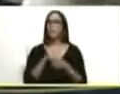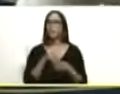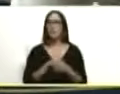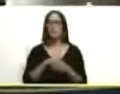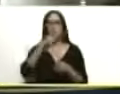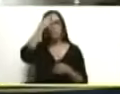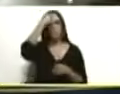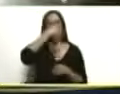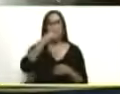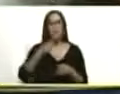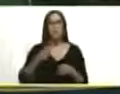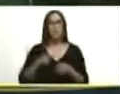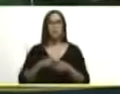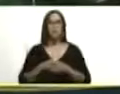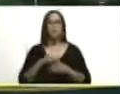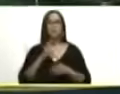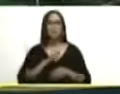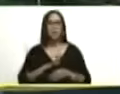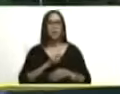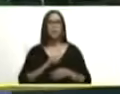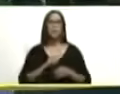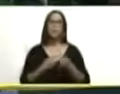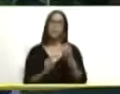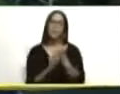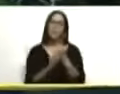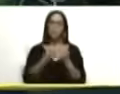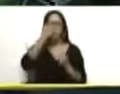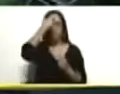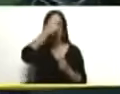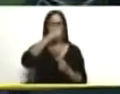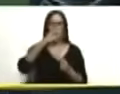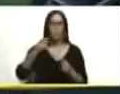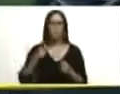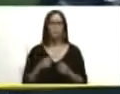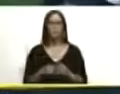pueblo. Estamos por el apoyo del pueblo.